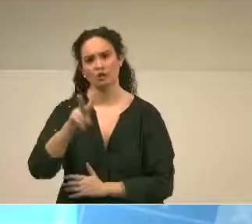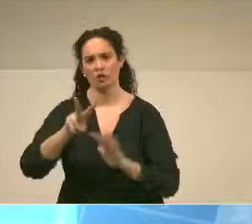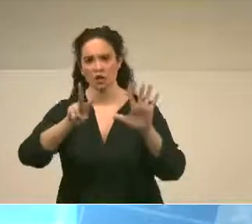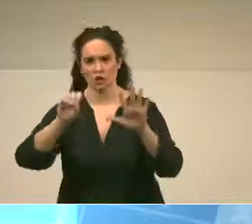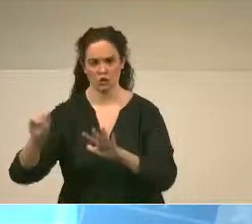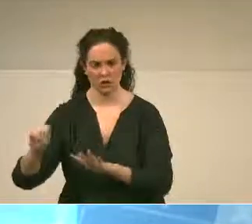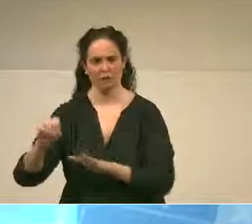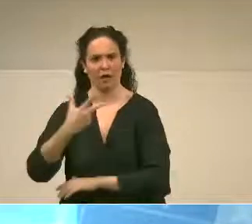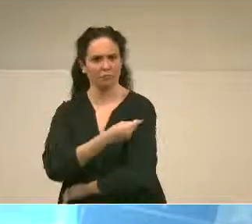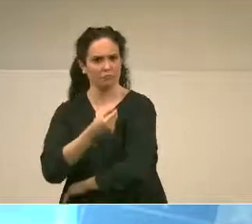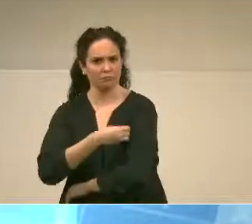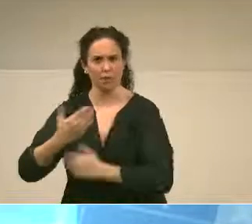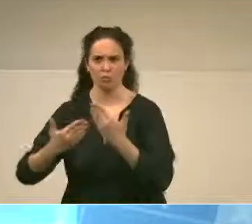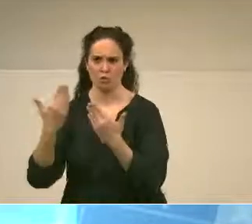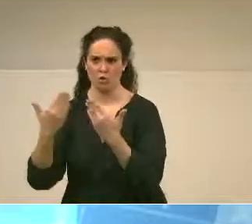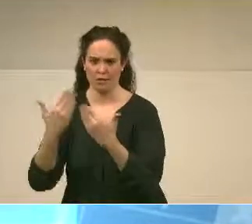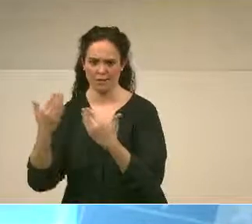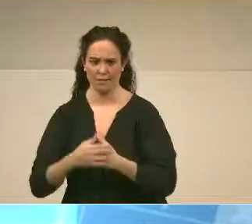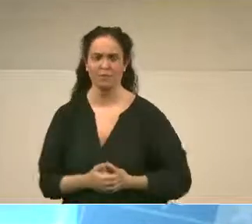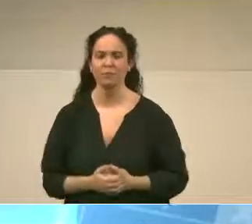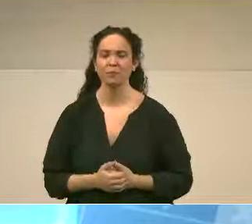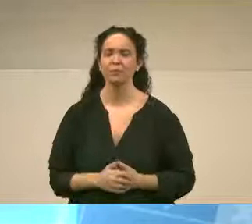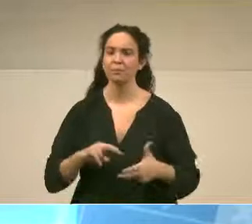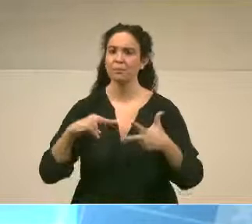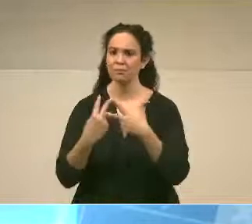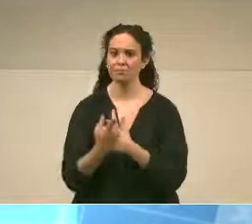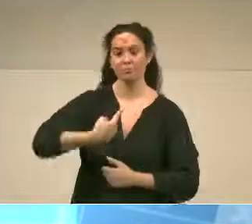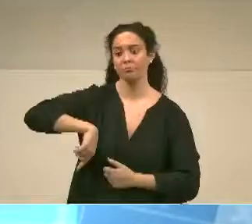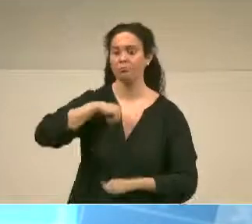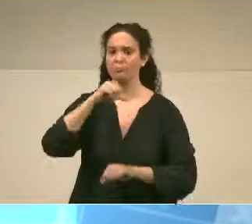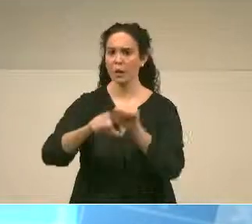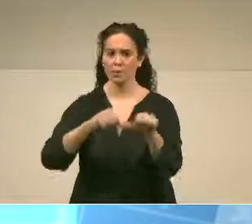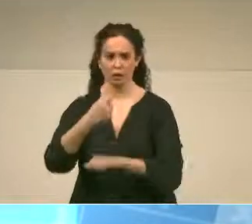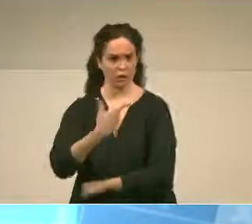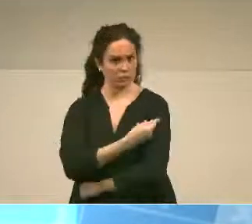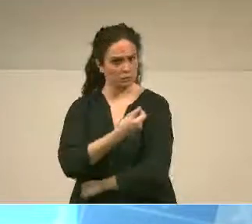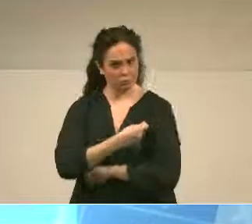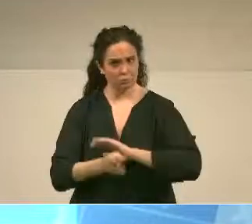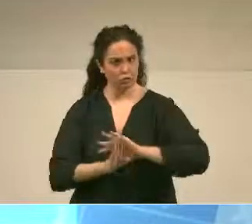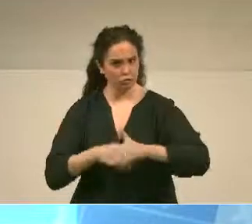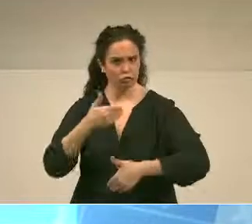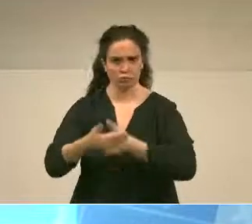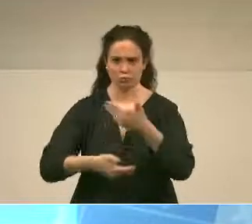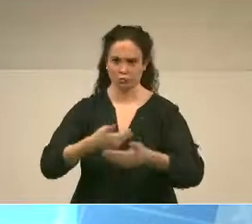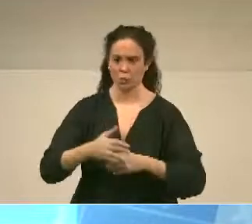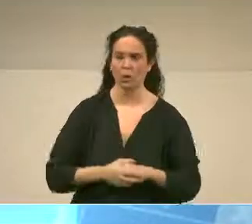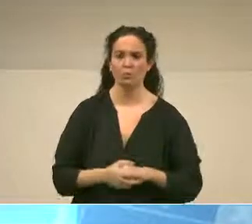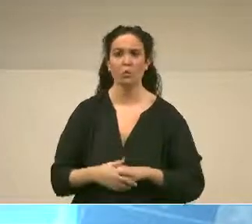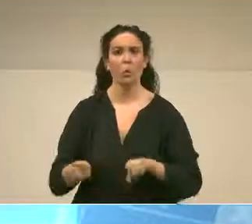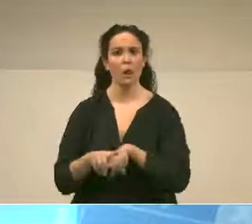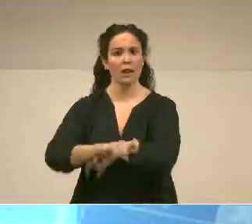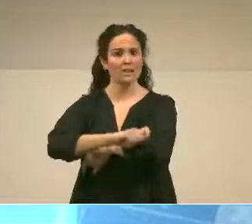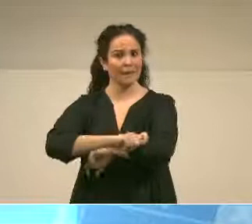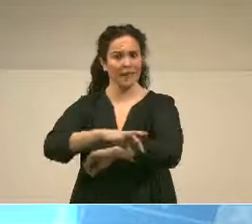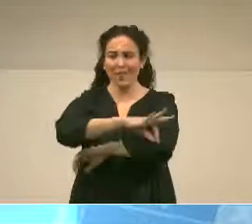Txertaketari dagokionez, Euskadik aurrera jarraitzen du txertaketa prozesuan. Hasieratik diseinatutako estrategiaren